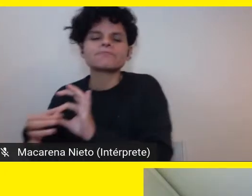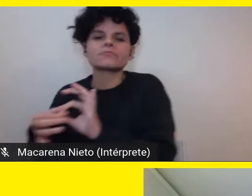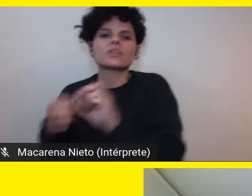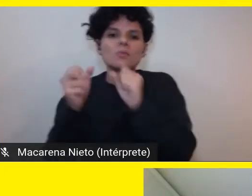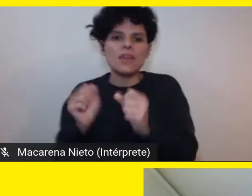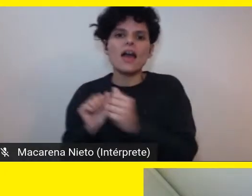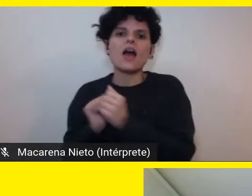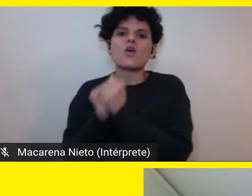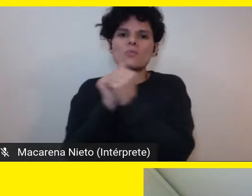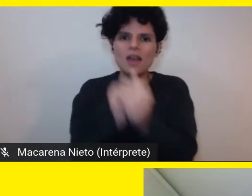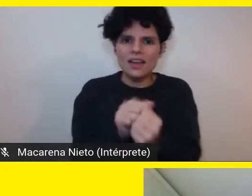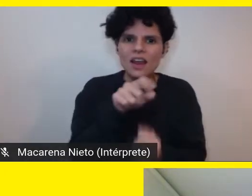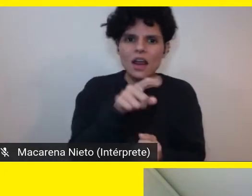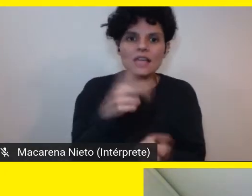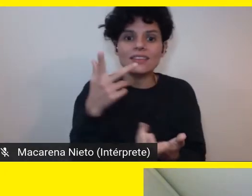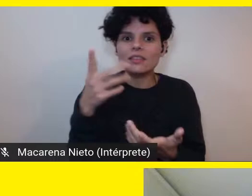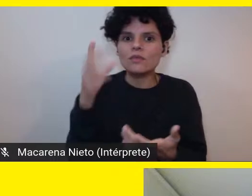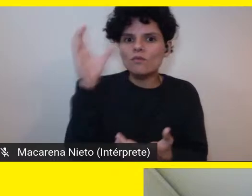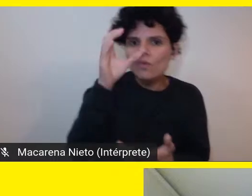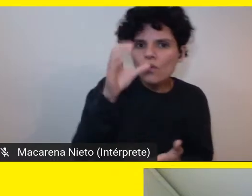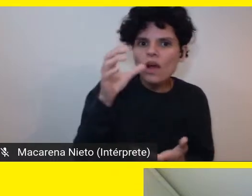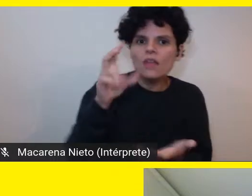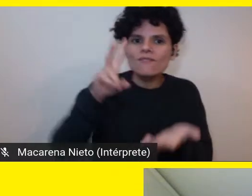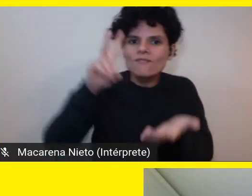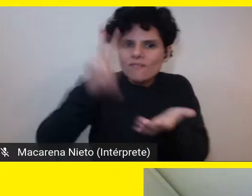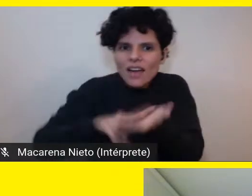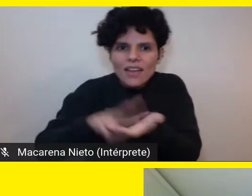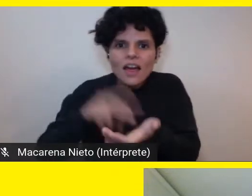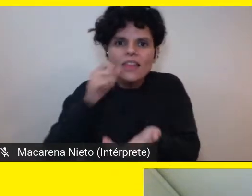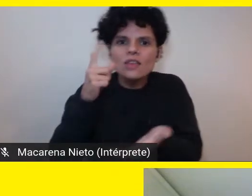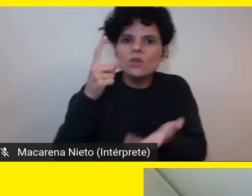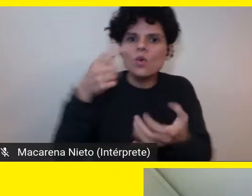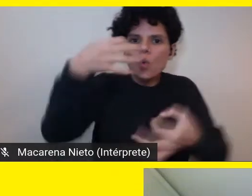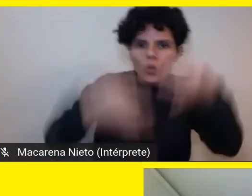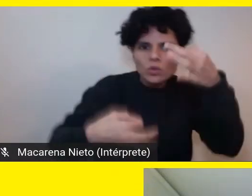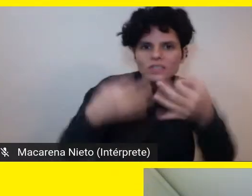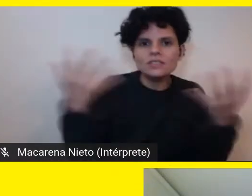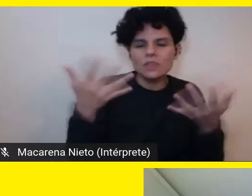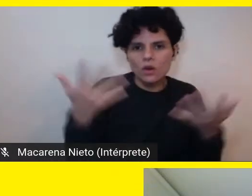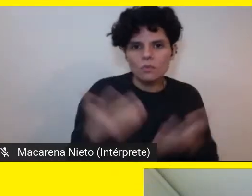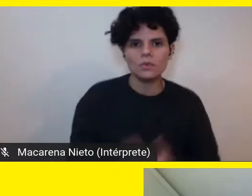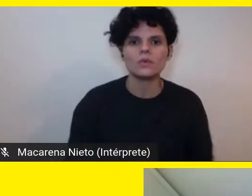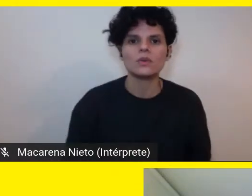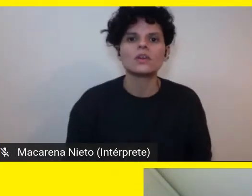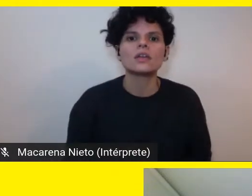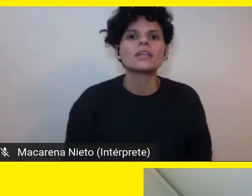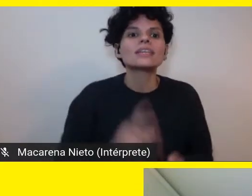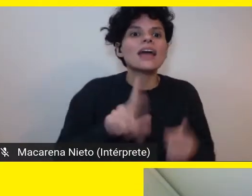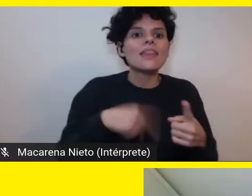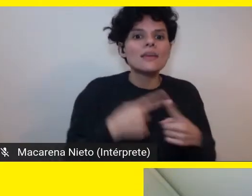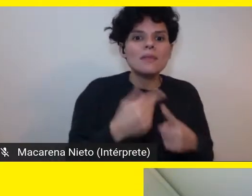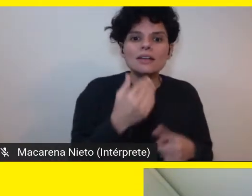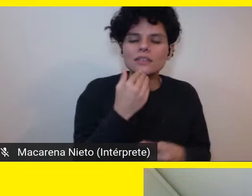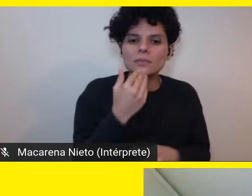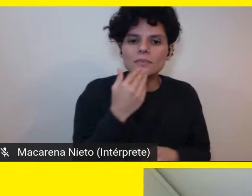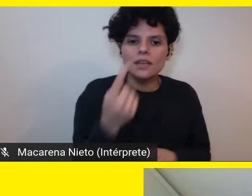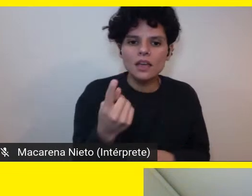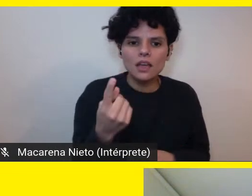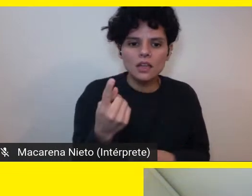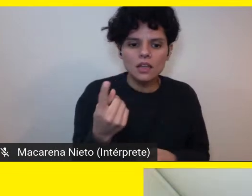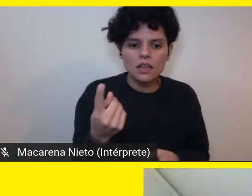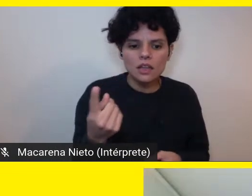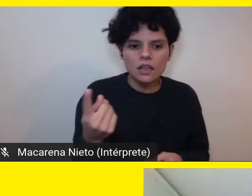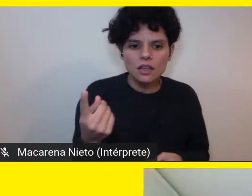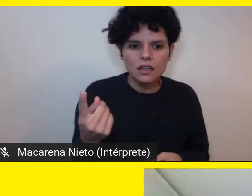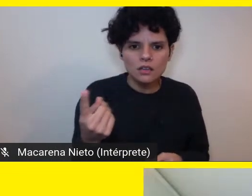su búsqueda de verdad y justicia, que otra obligación del Estado hacer, y además está el tema de la imposición de los